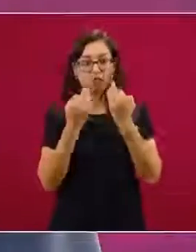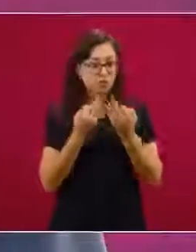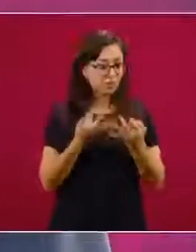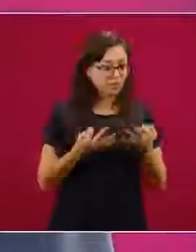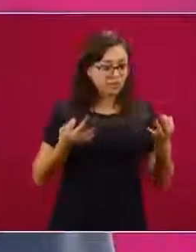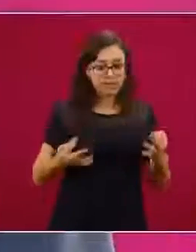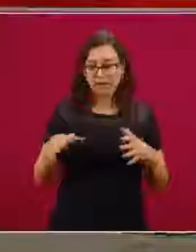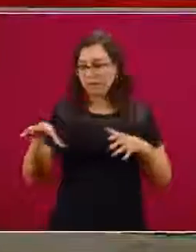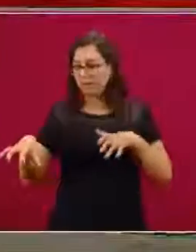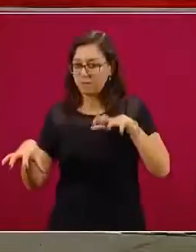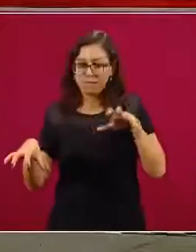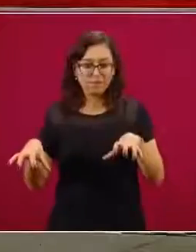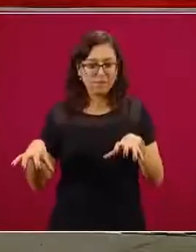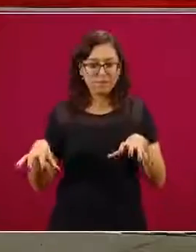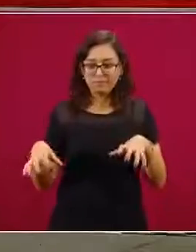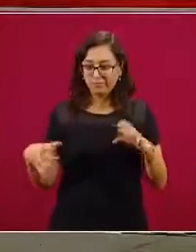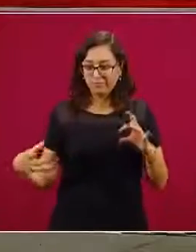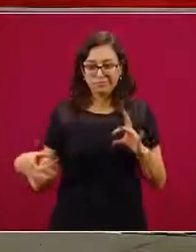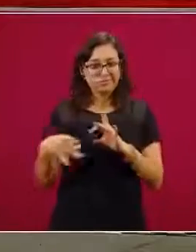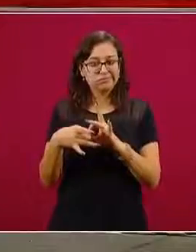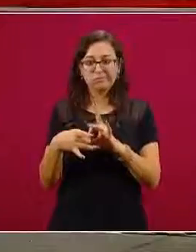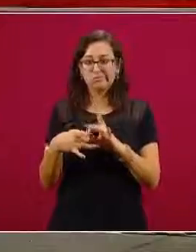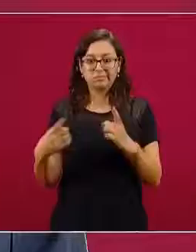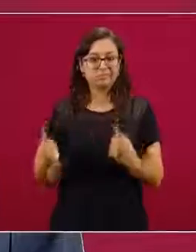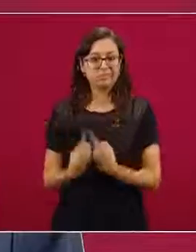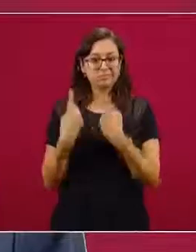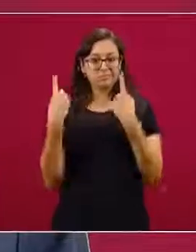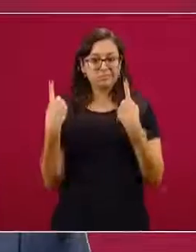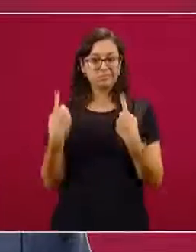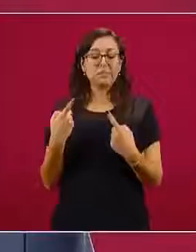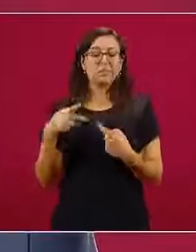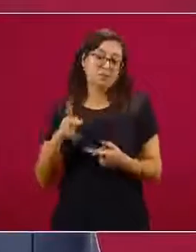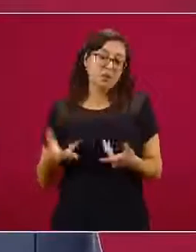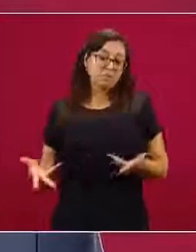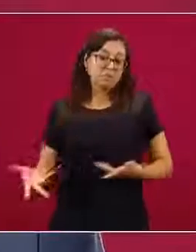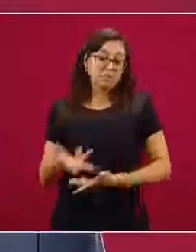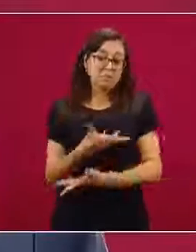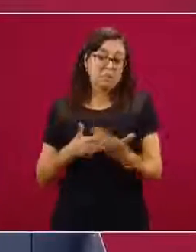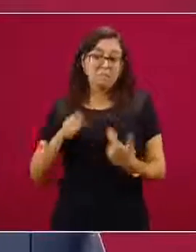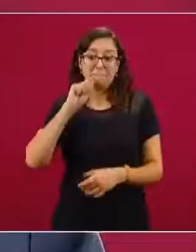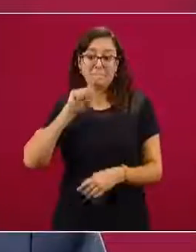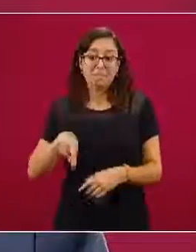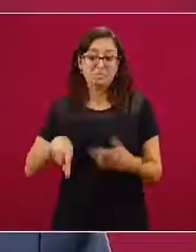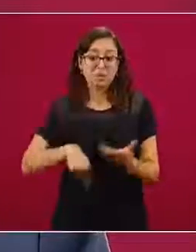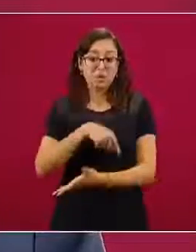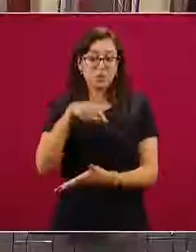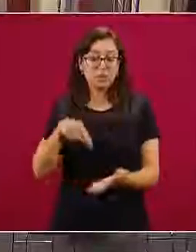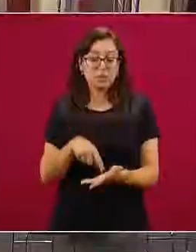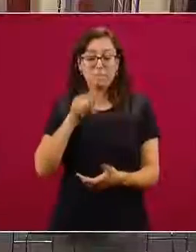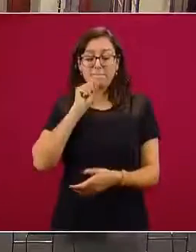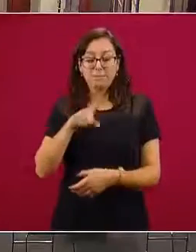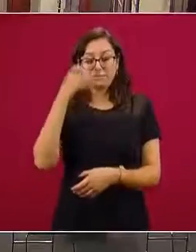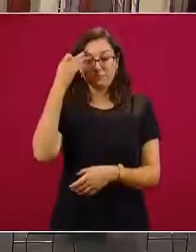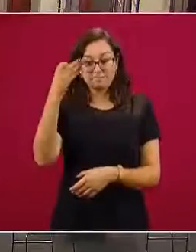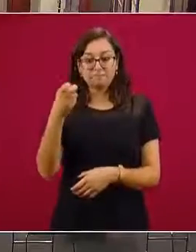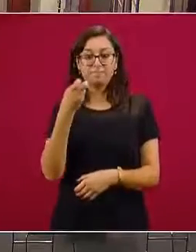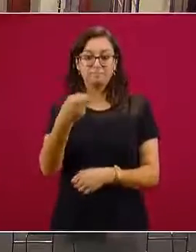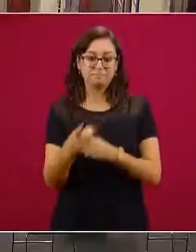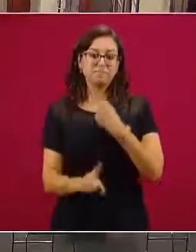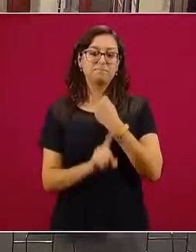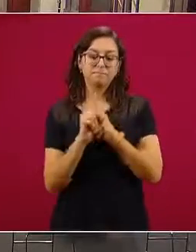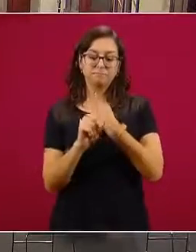del territorio que no son compatibles, pero que están conviviendo en el mismo lugar al mismo tiempo. Y eso ha generado una